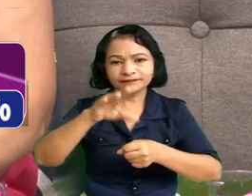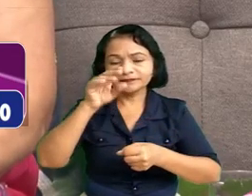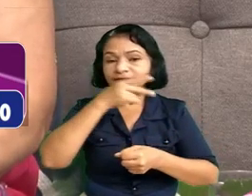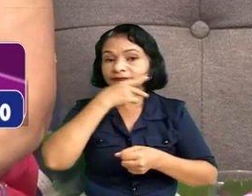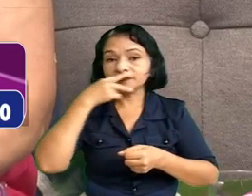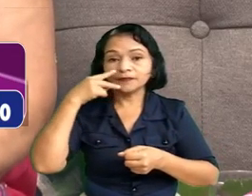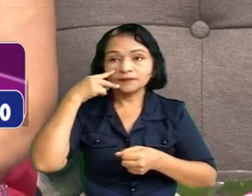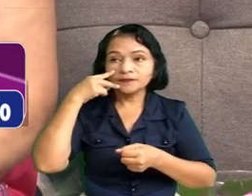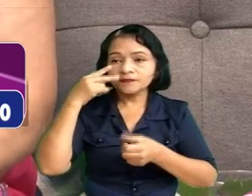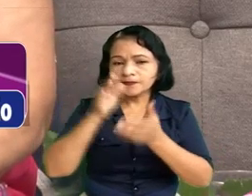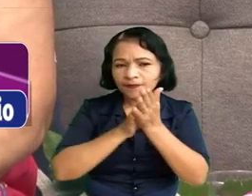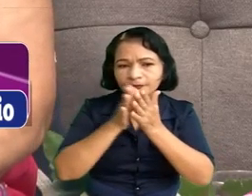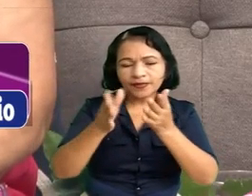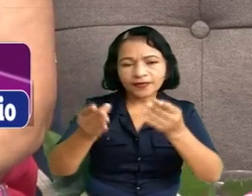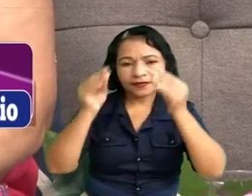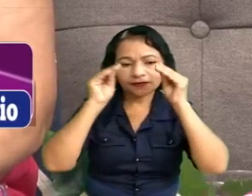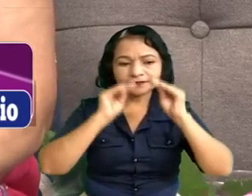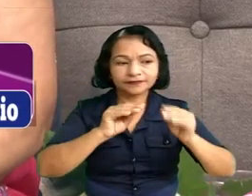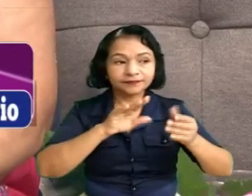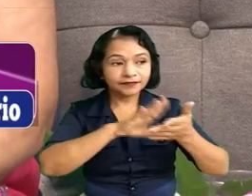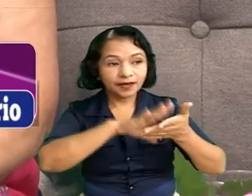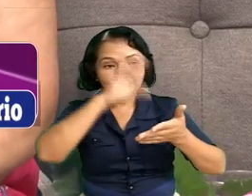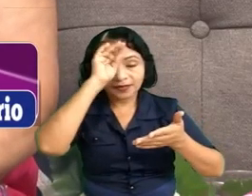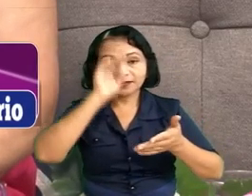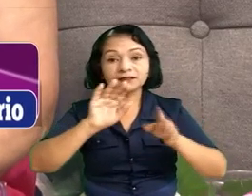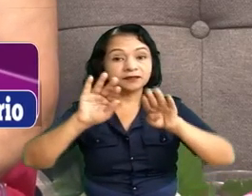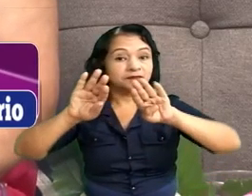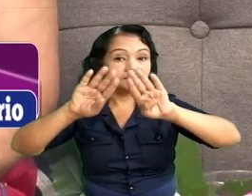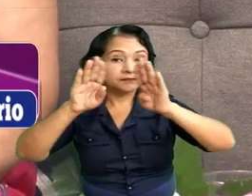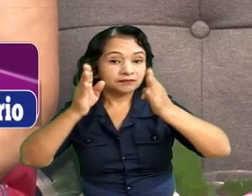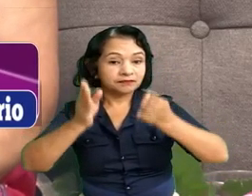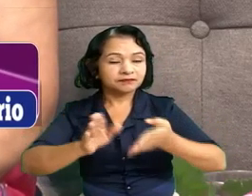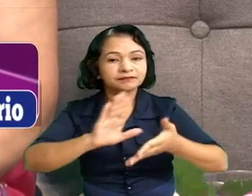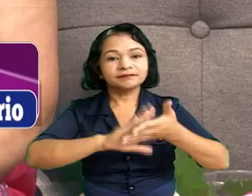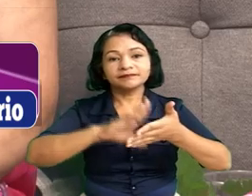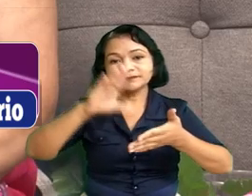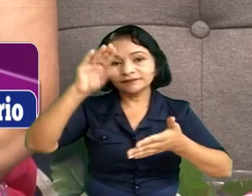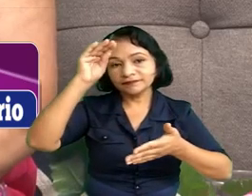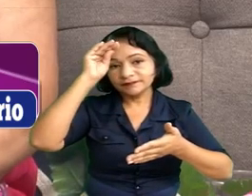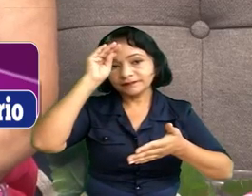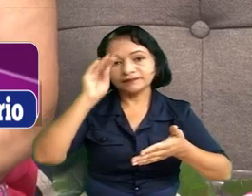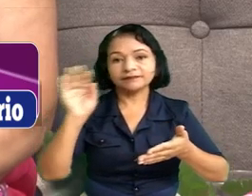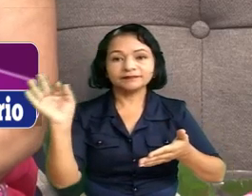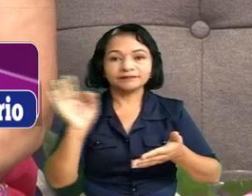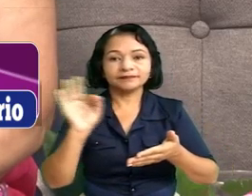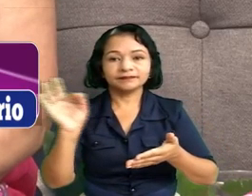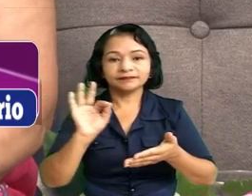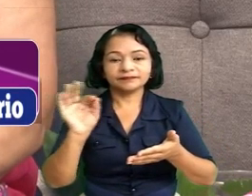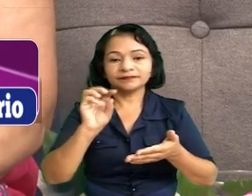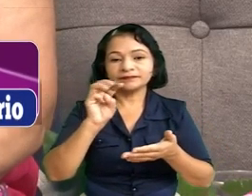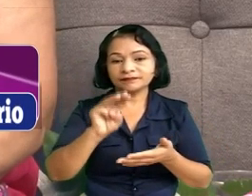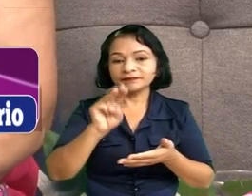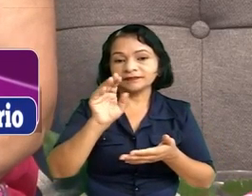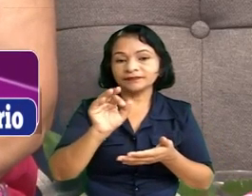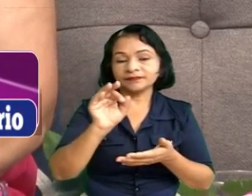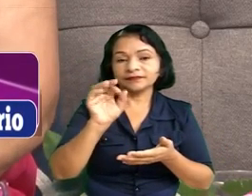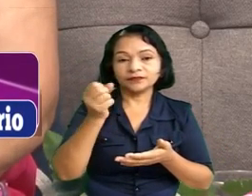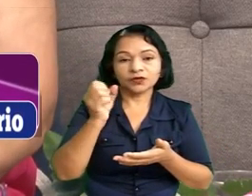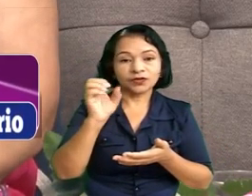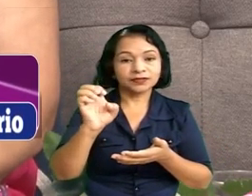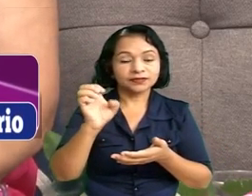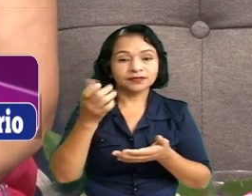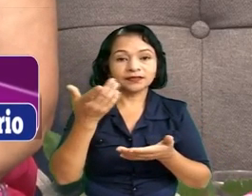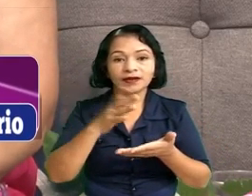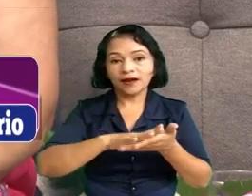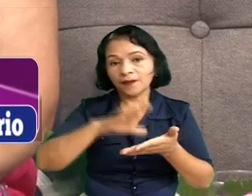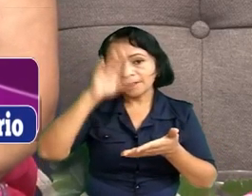papá, que era el telegrafista de San Rafael, ella aprende la técnica del código Morse,